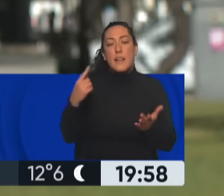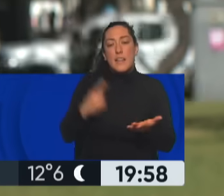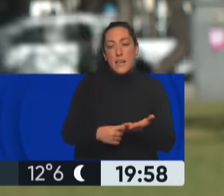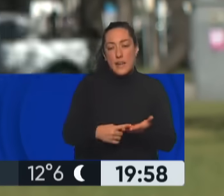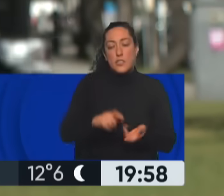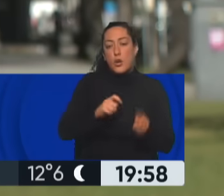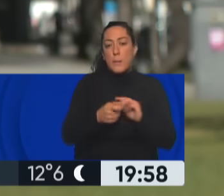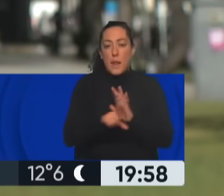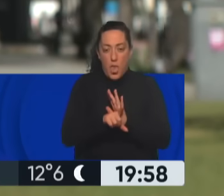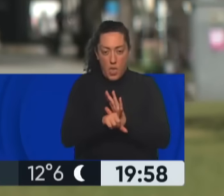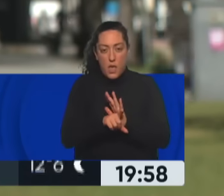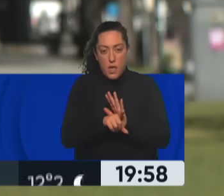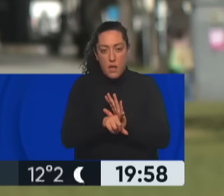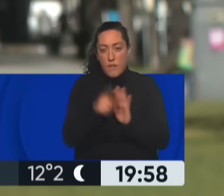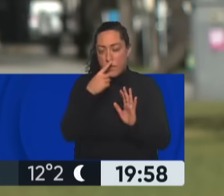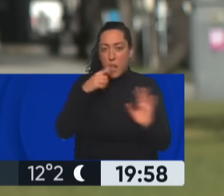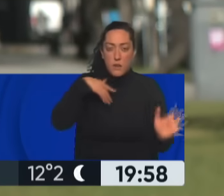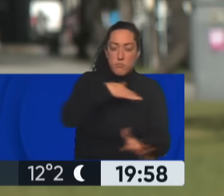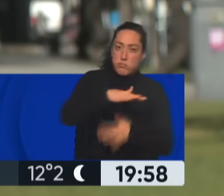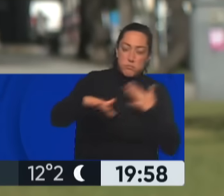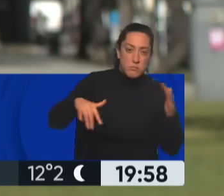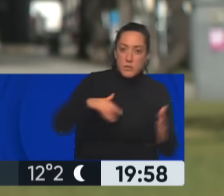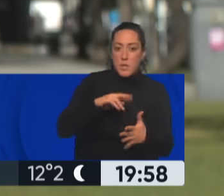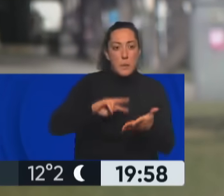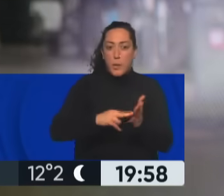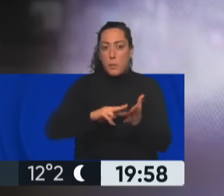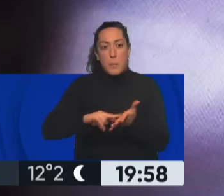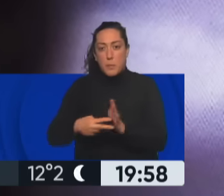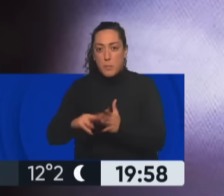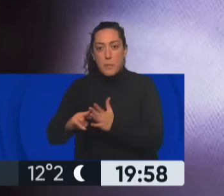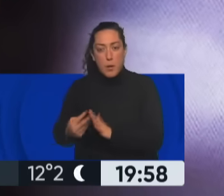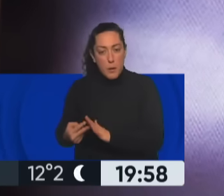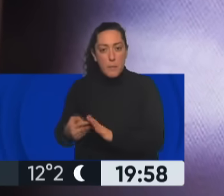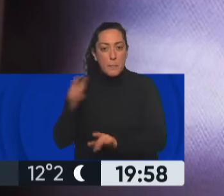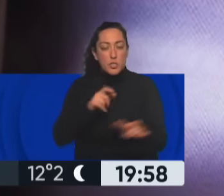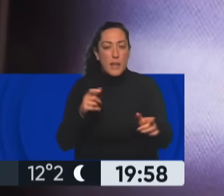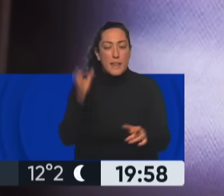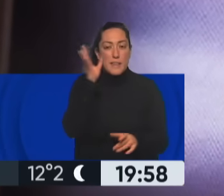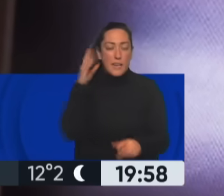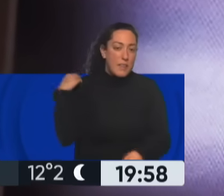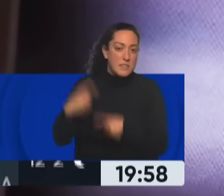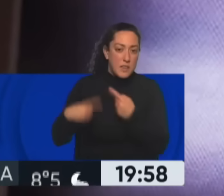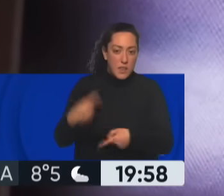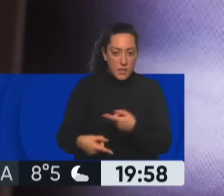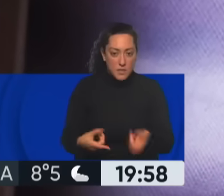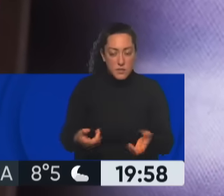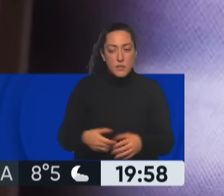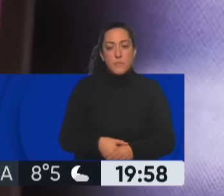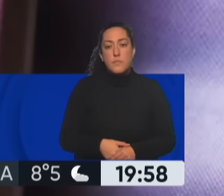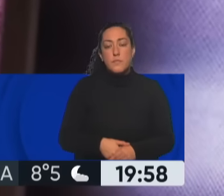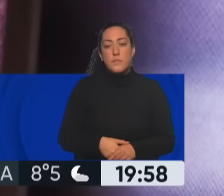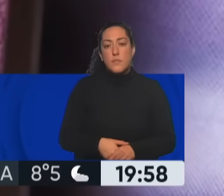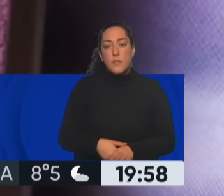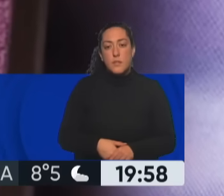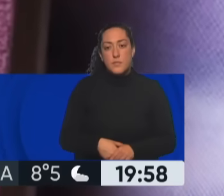ley que tanta revuelo ha creado y que tanto problema le crea a los descendientes de italianos en el exterior. Entonces,